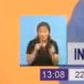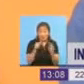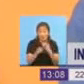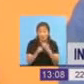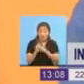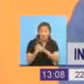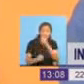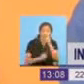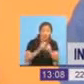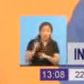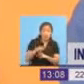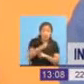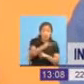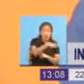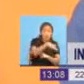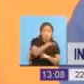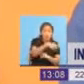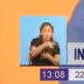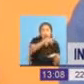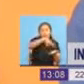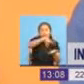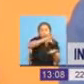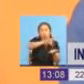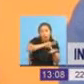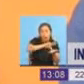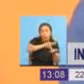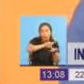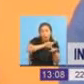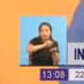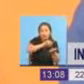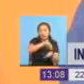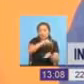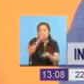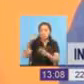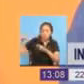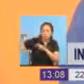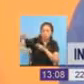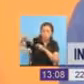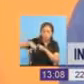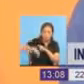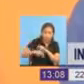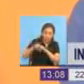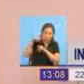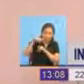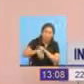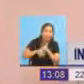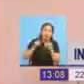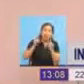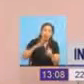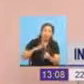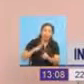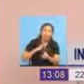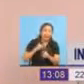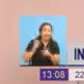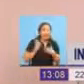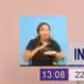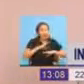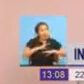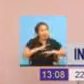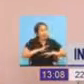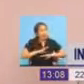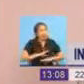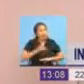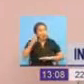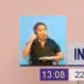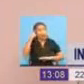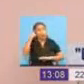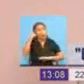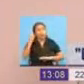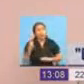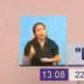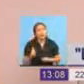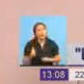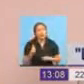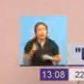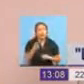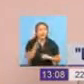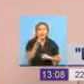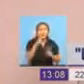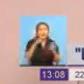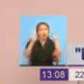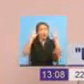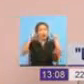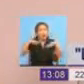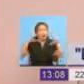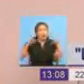sectores que son plazas o algunos accesos específicamente hay que estar tranquilos porque por si hubiera lluvias